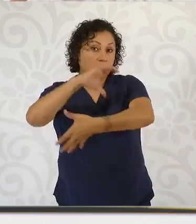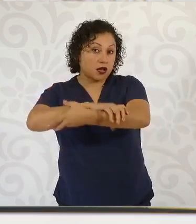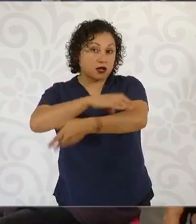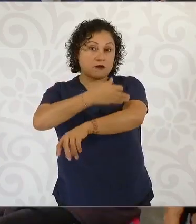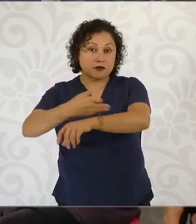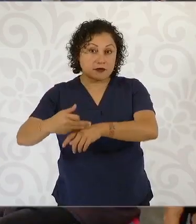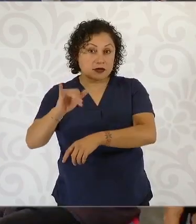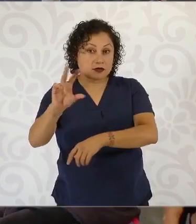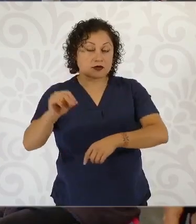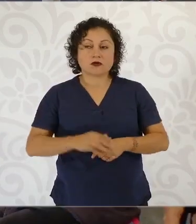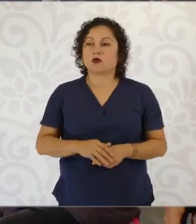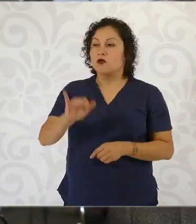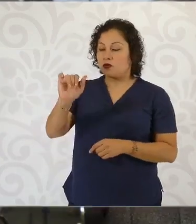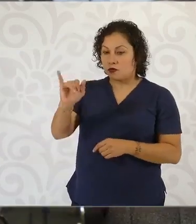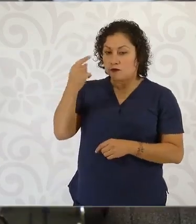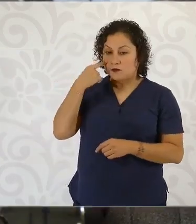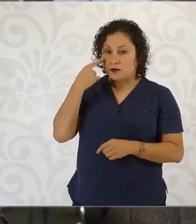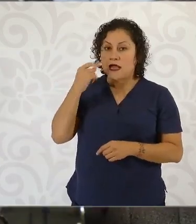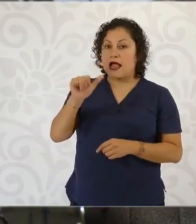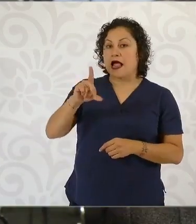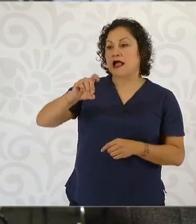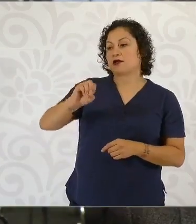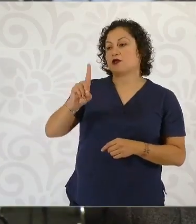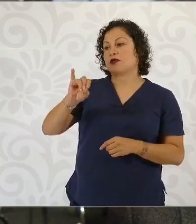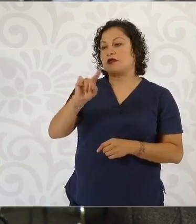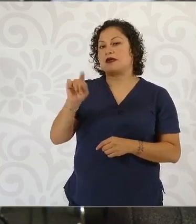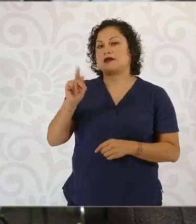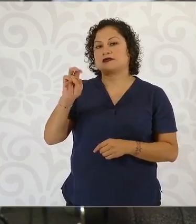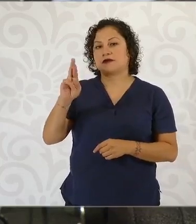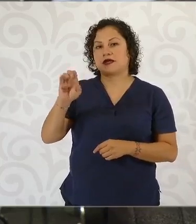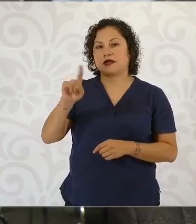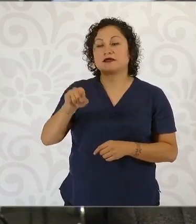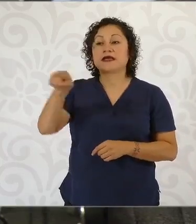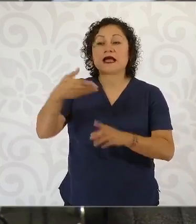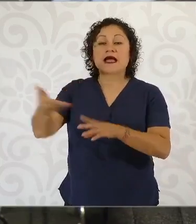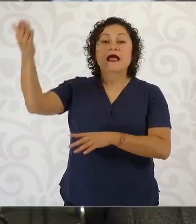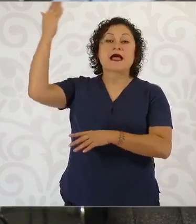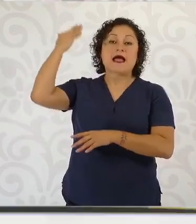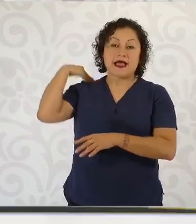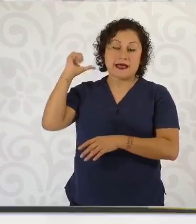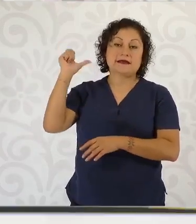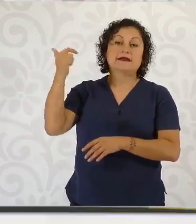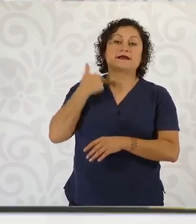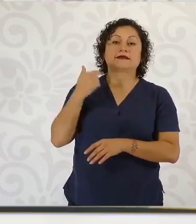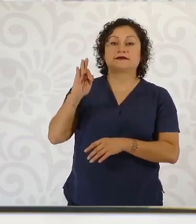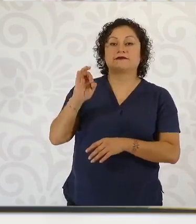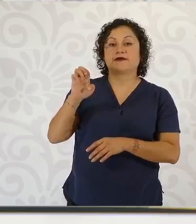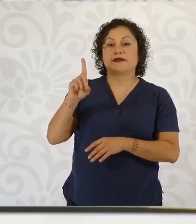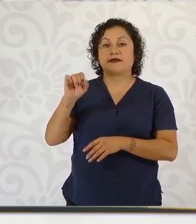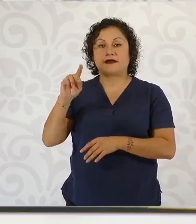Aldo Díaz Pérez, que también fue exfuncionario de Segalmex, es por eso socio no de tengo Fernando… información